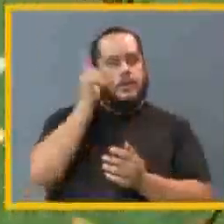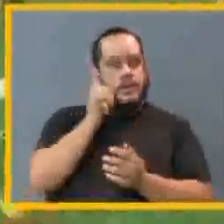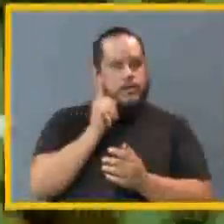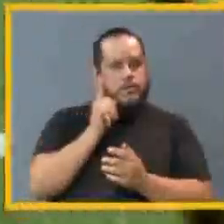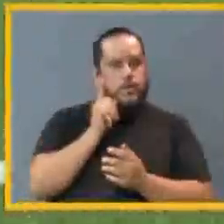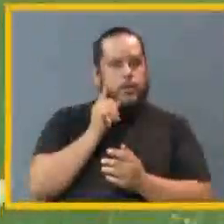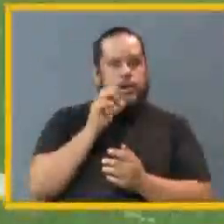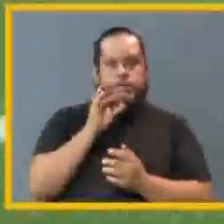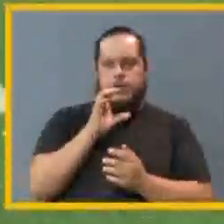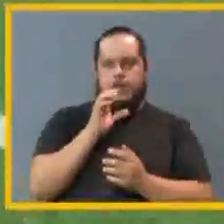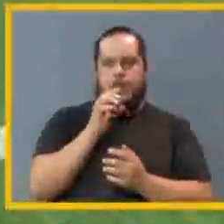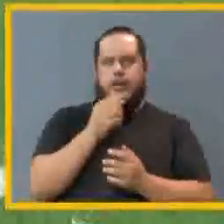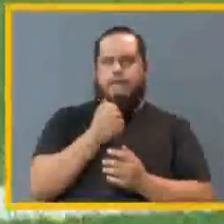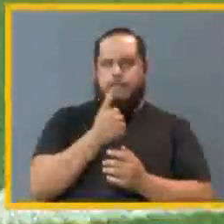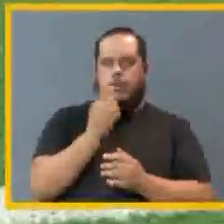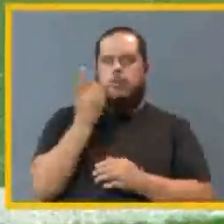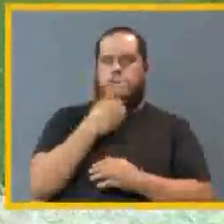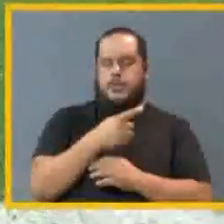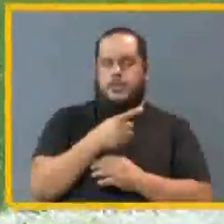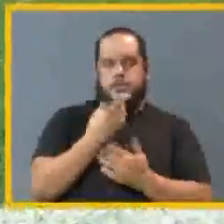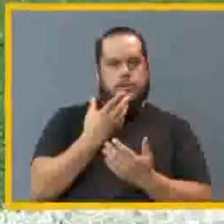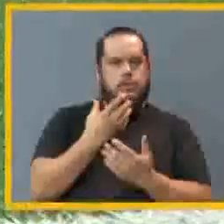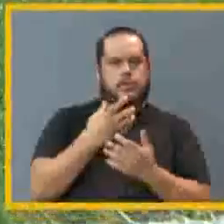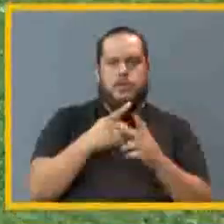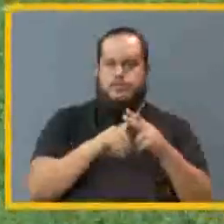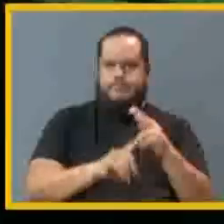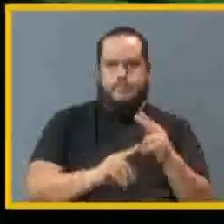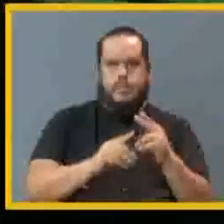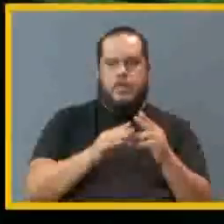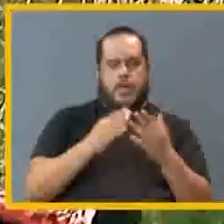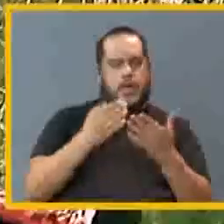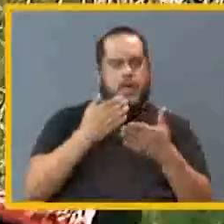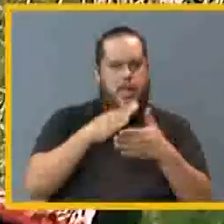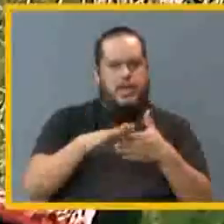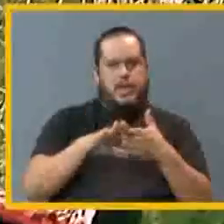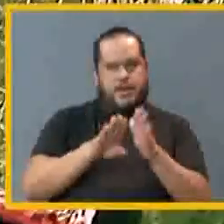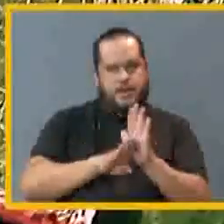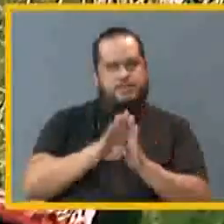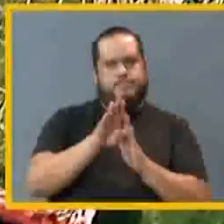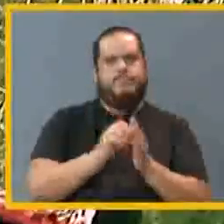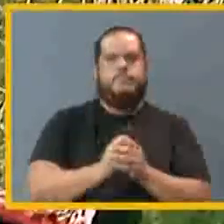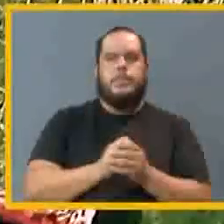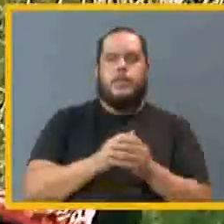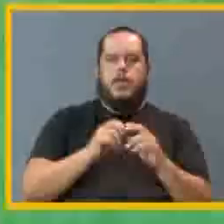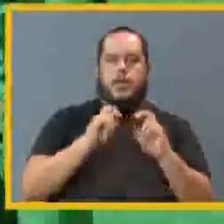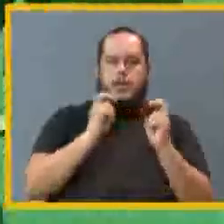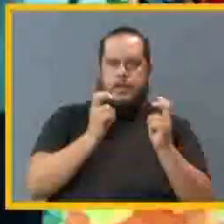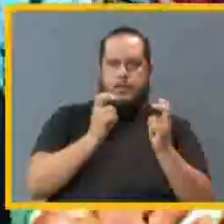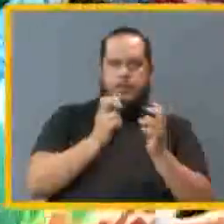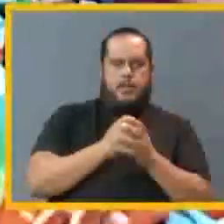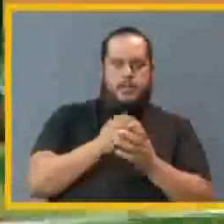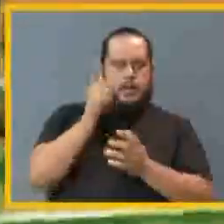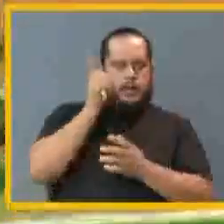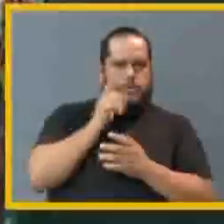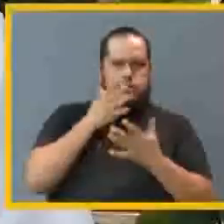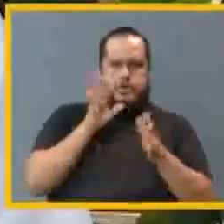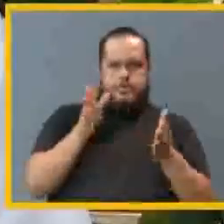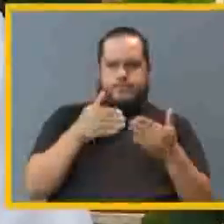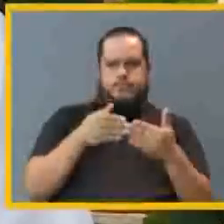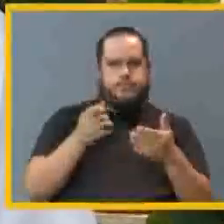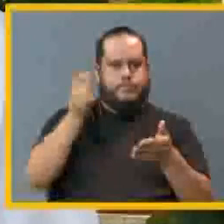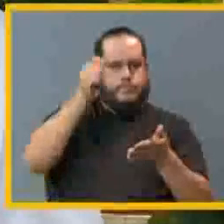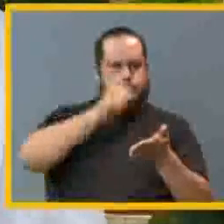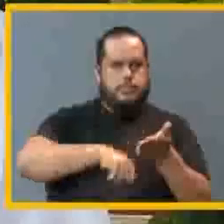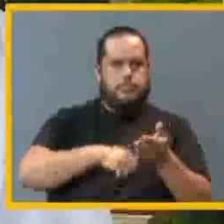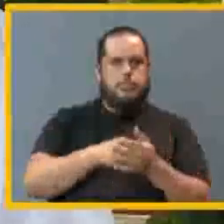de desaparecer, por lo menos en la Liga de Ascenso. Sí, bueno, el tema de Limón está muy complejo ya. Inclusive ya se cerraron las inscripciones,